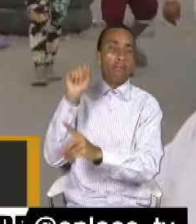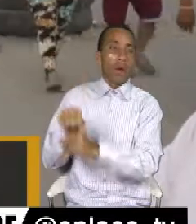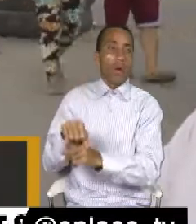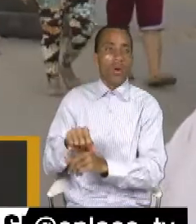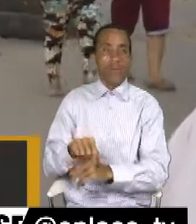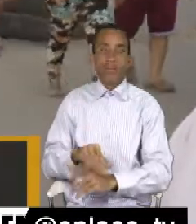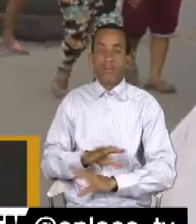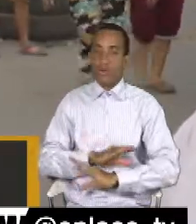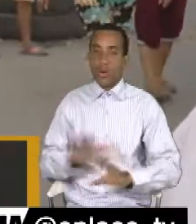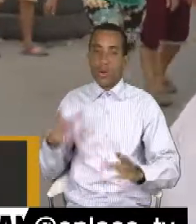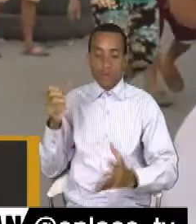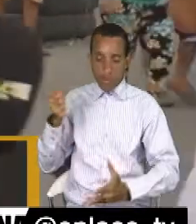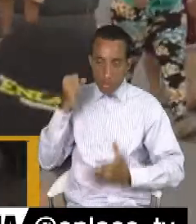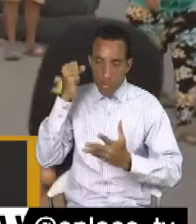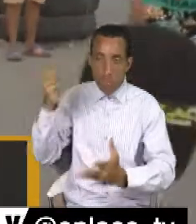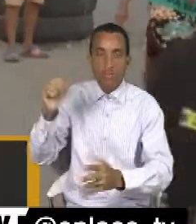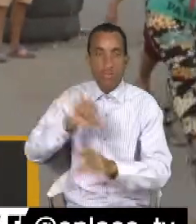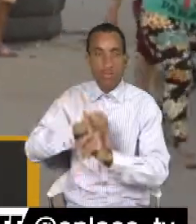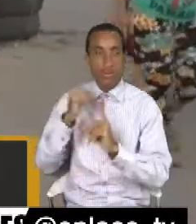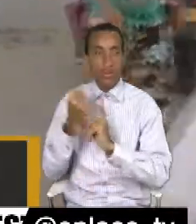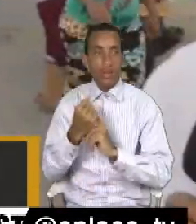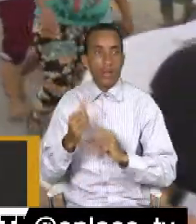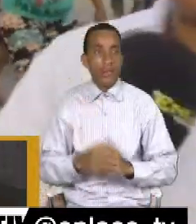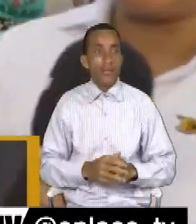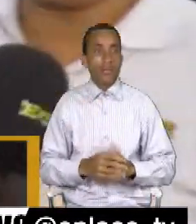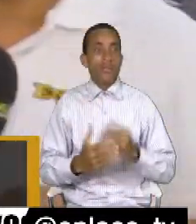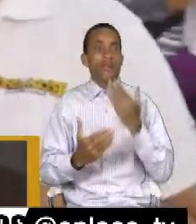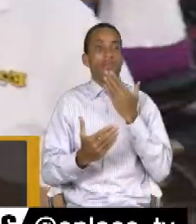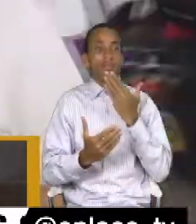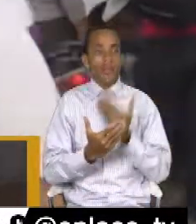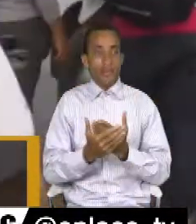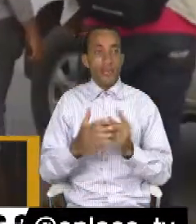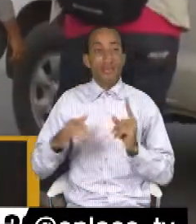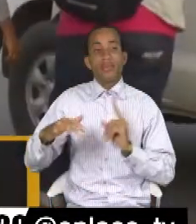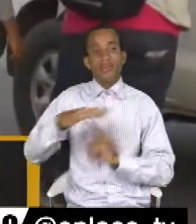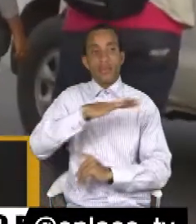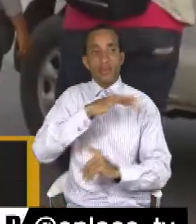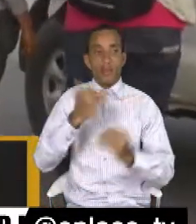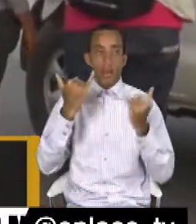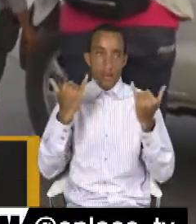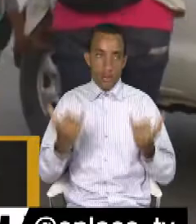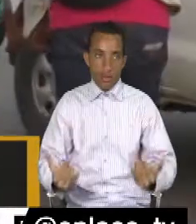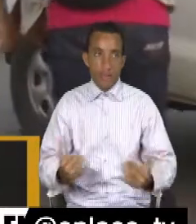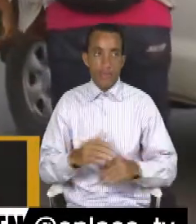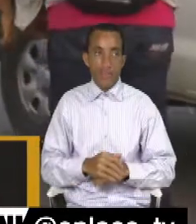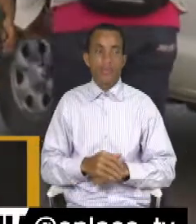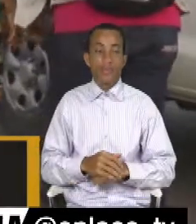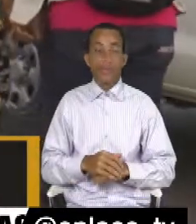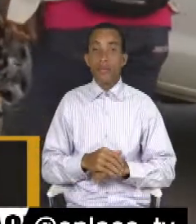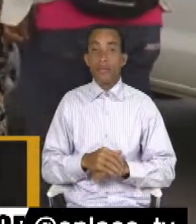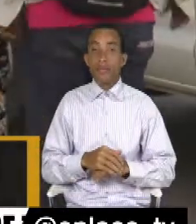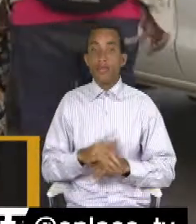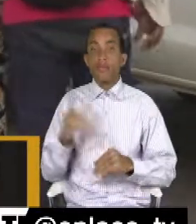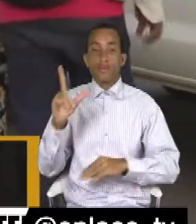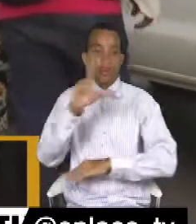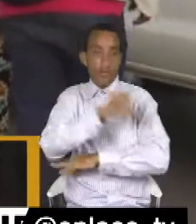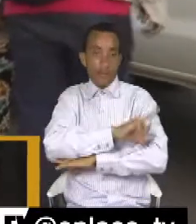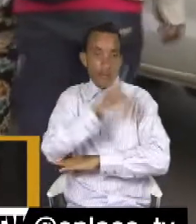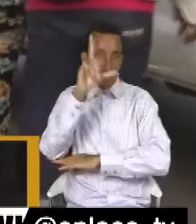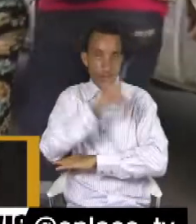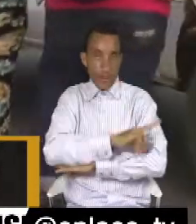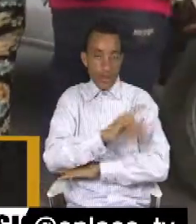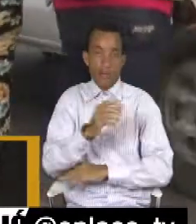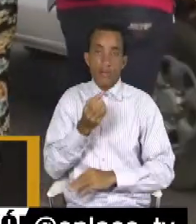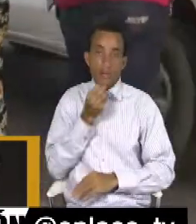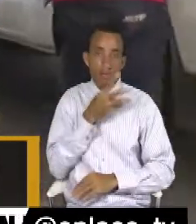a haber una inversión social. Bueno, gracias, Miguel. Bueno, esta es la situación que se presenta a esta hora aquí en la vereda Los Laureles. Ellos manifiestan que el paro va a